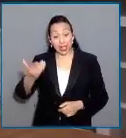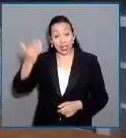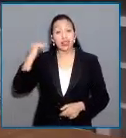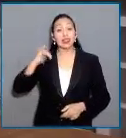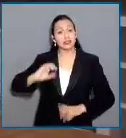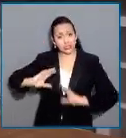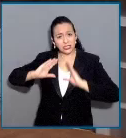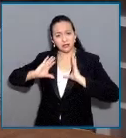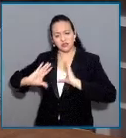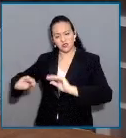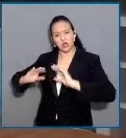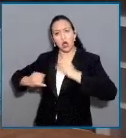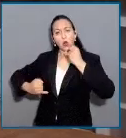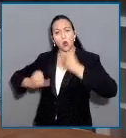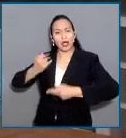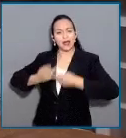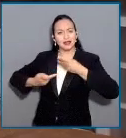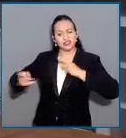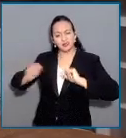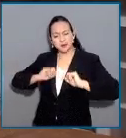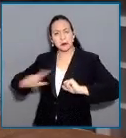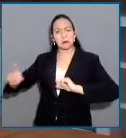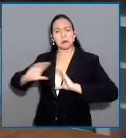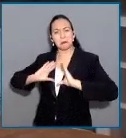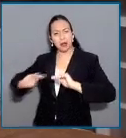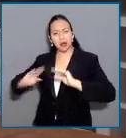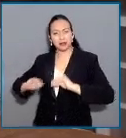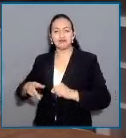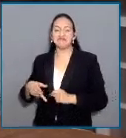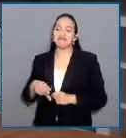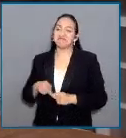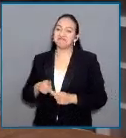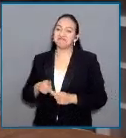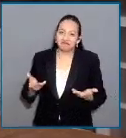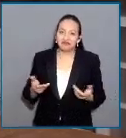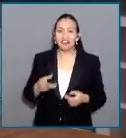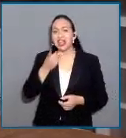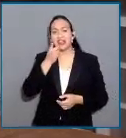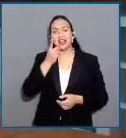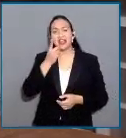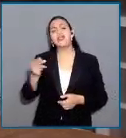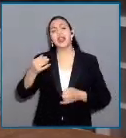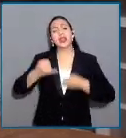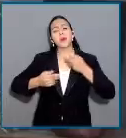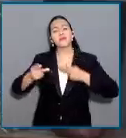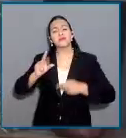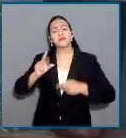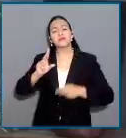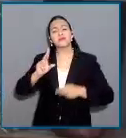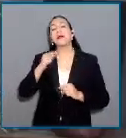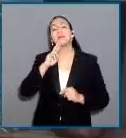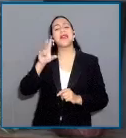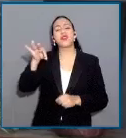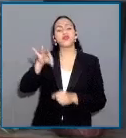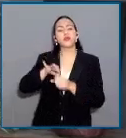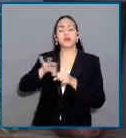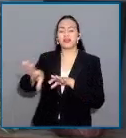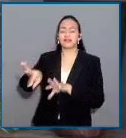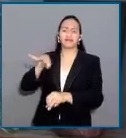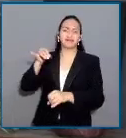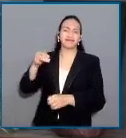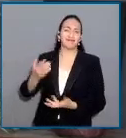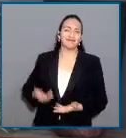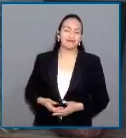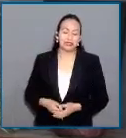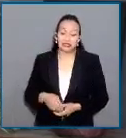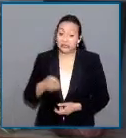sentido, la titular de México Cómo Vamos reveló que el impacto por la inseguridad en el país es más alto del 1